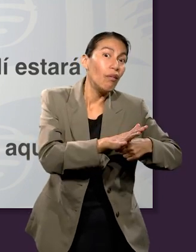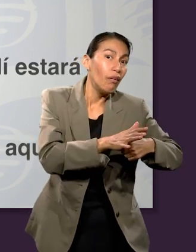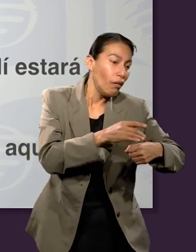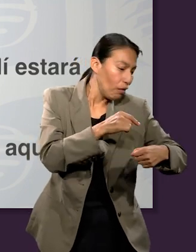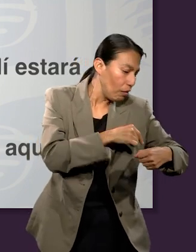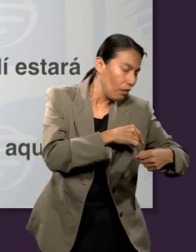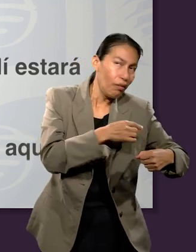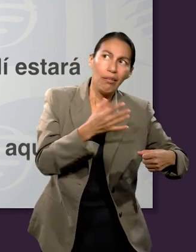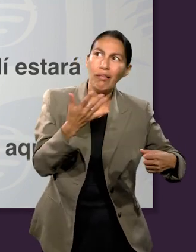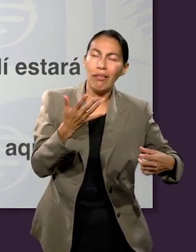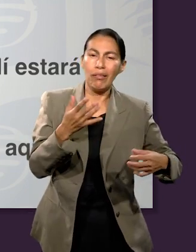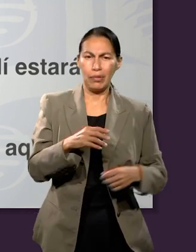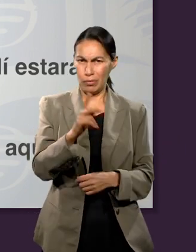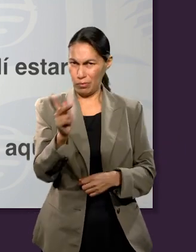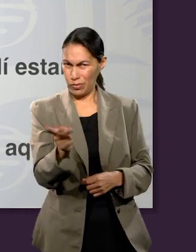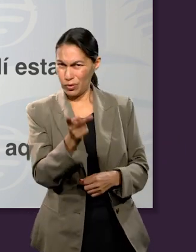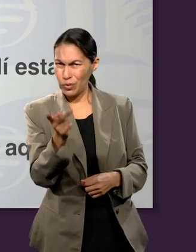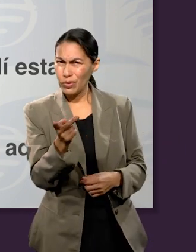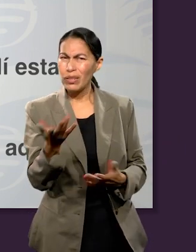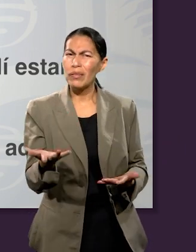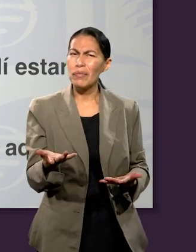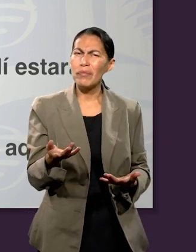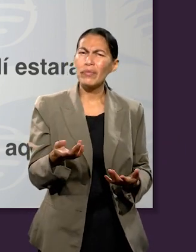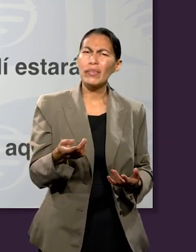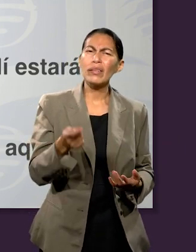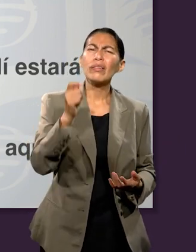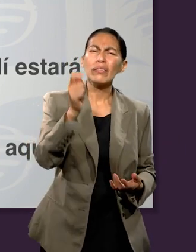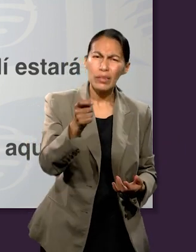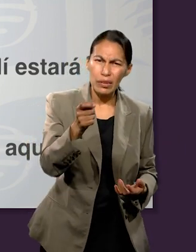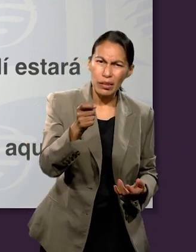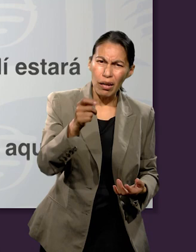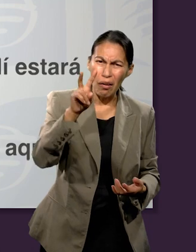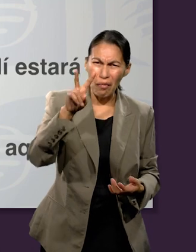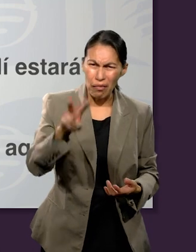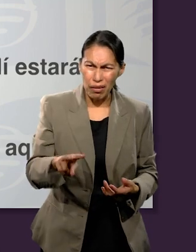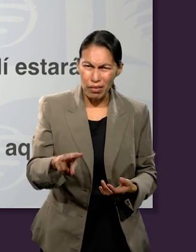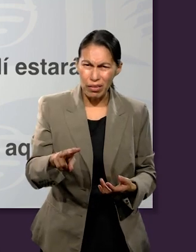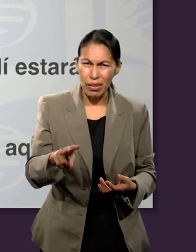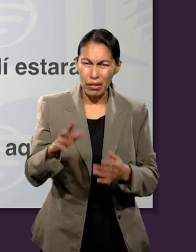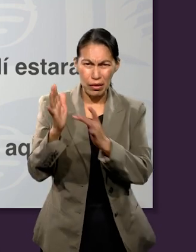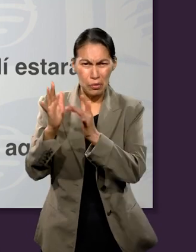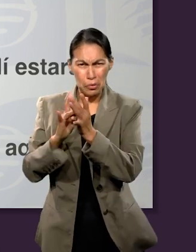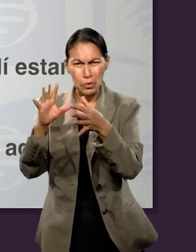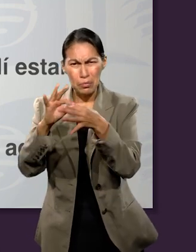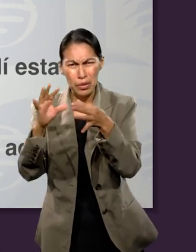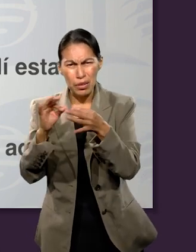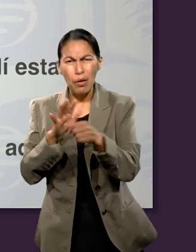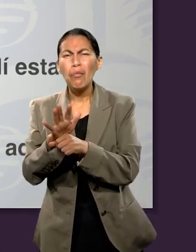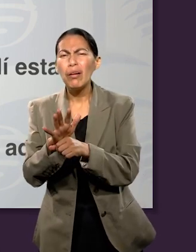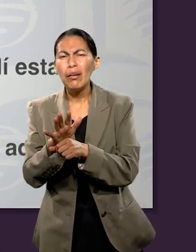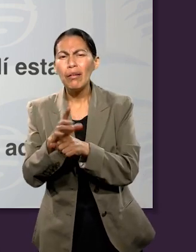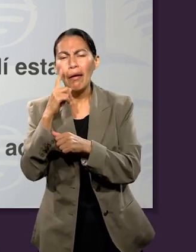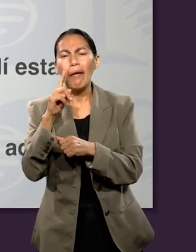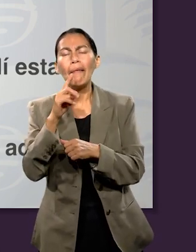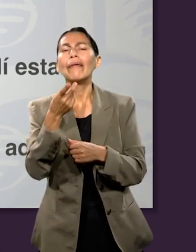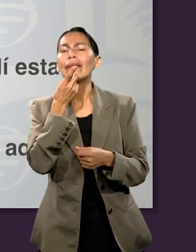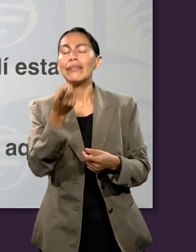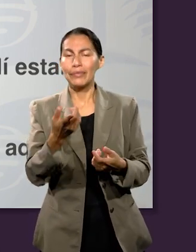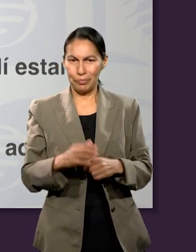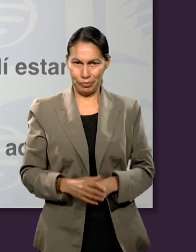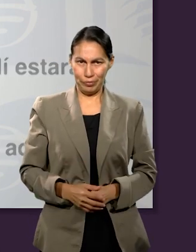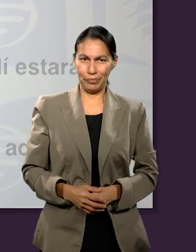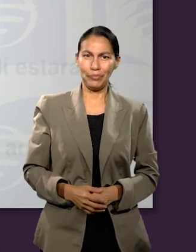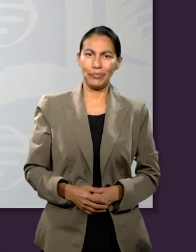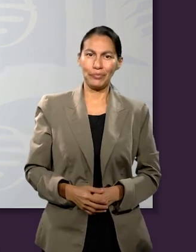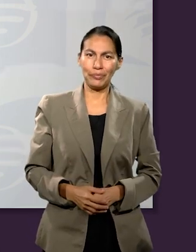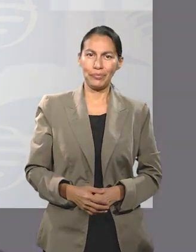su corazón La pregunta es de qué verdades cruciales habla Jesús en este pasaje en un momento conversaremos al